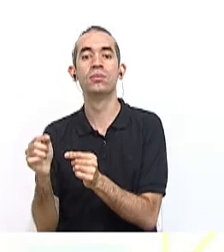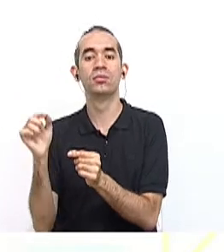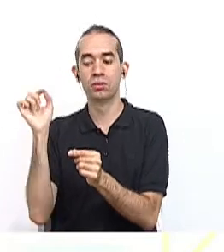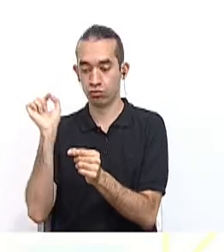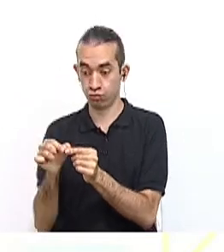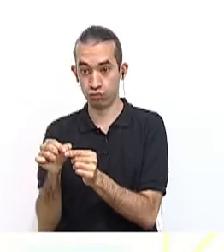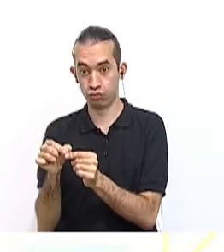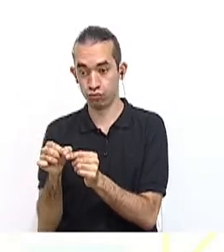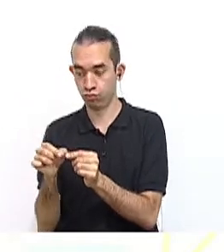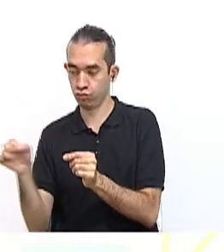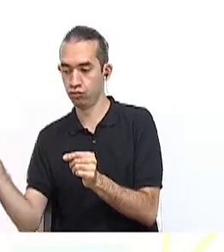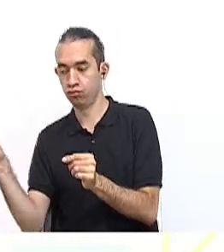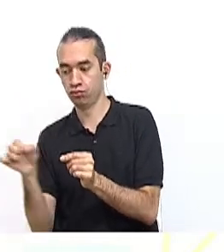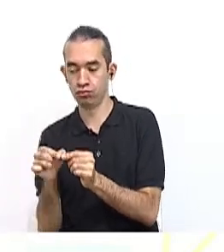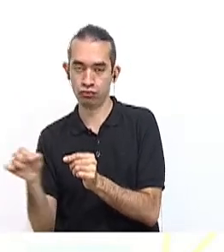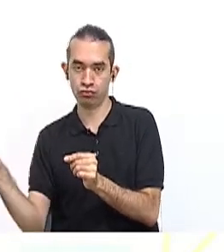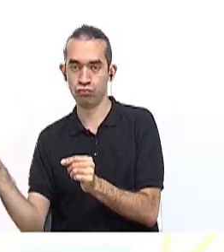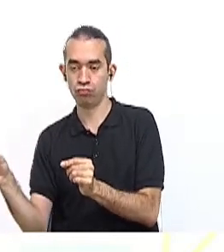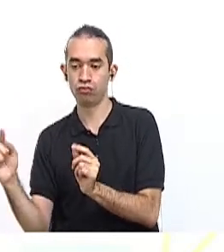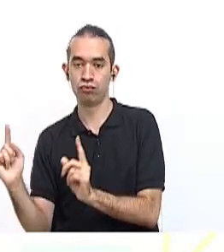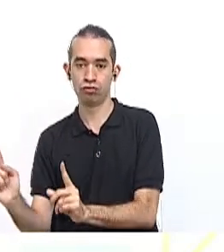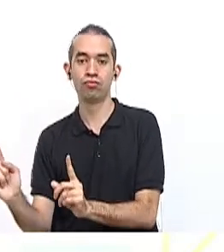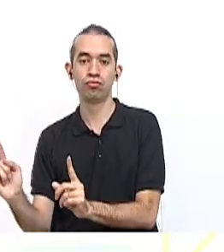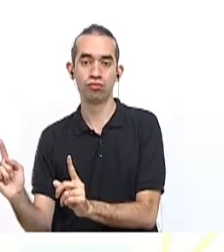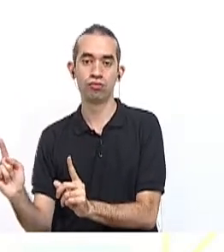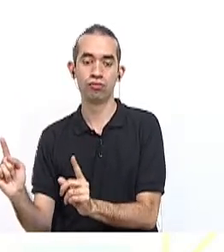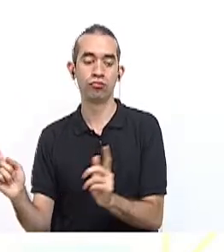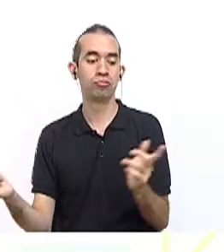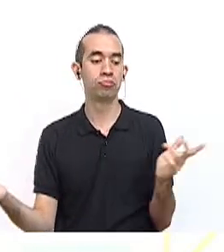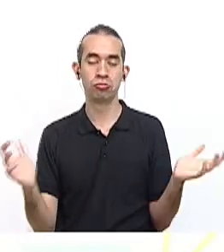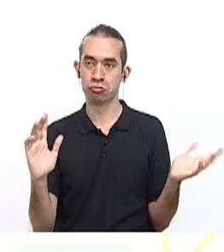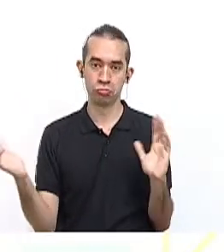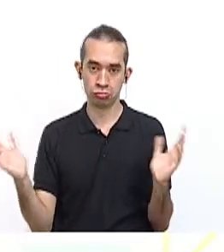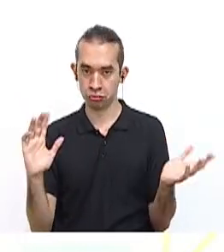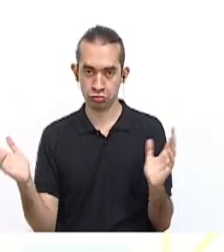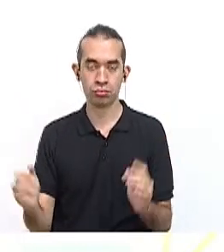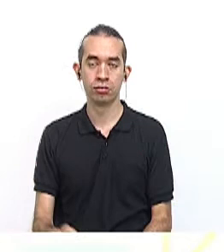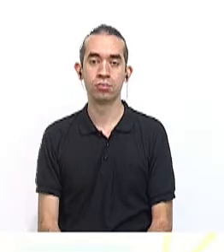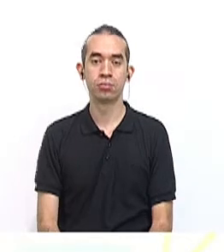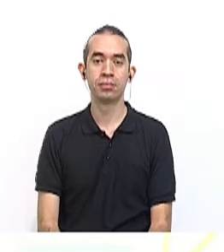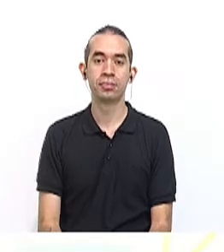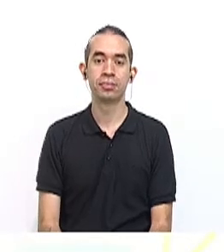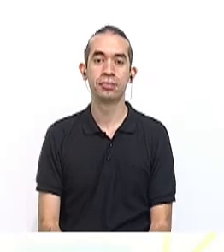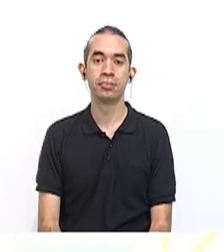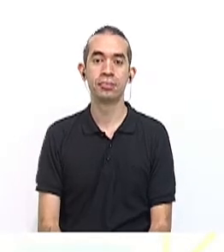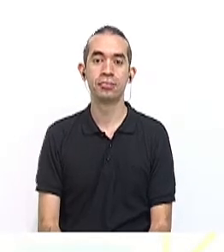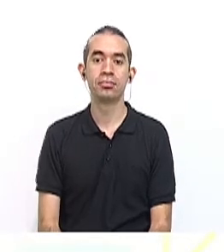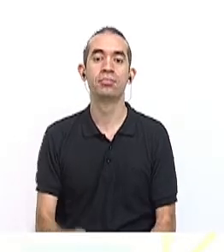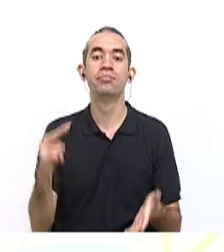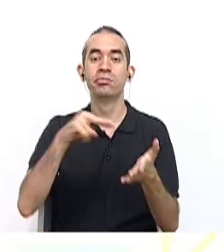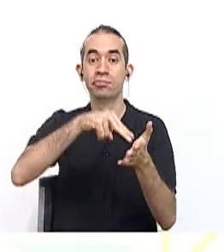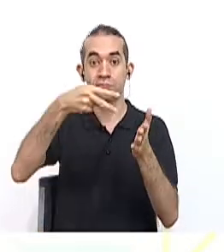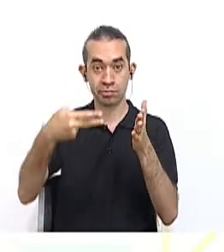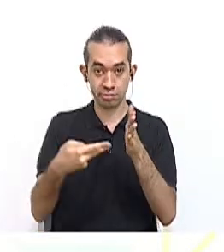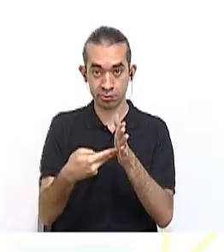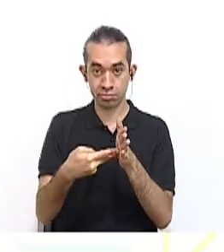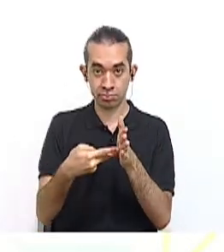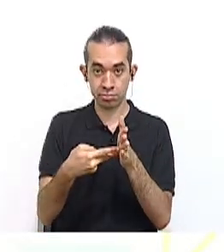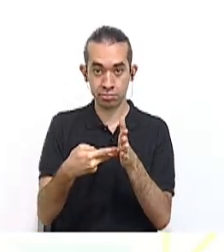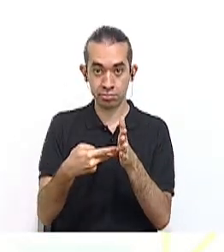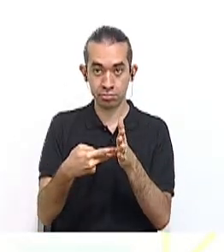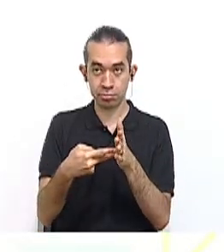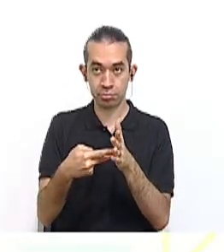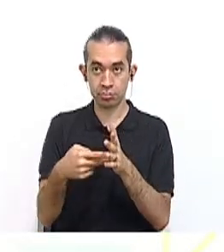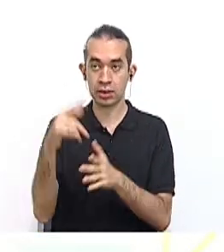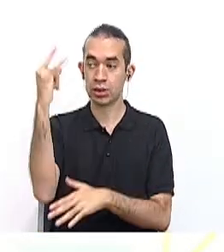que vamos a utilizar para nuestro segundo triángulo. Entonces quiere decir que la